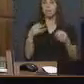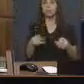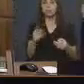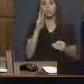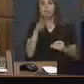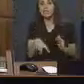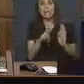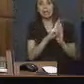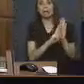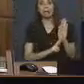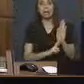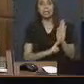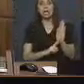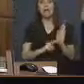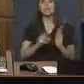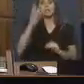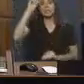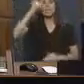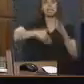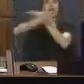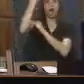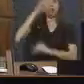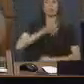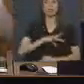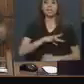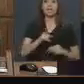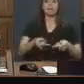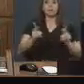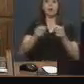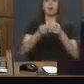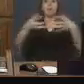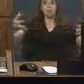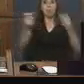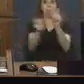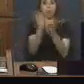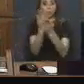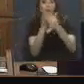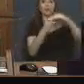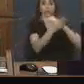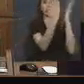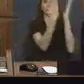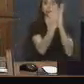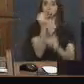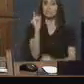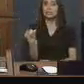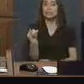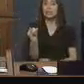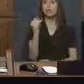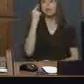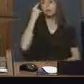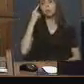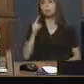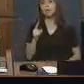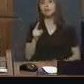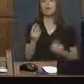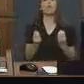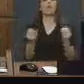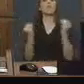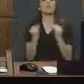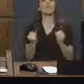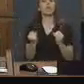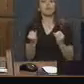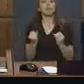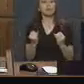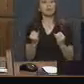desregulado que habíamos creado en Chile, que permitió y masificó el acceso, sí, ¿quién podría desconocerlo? Pero lo hizo de una manera que